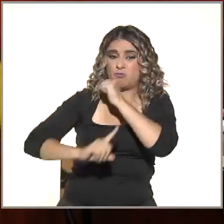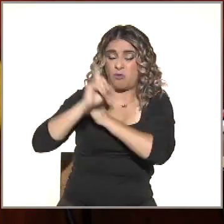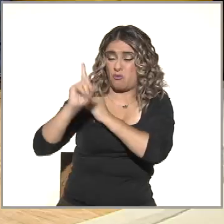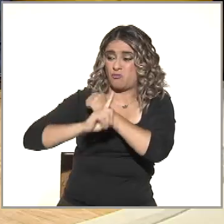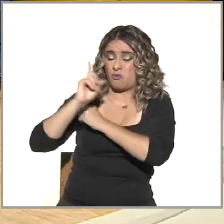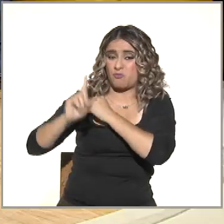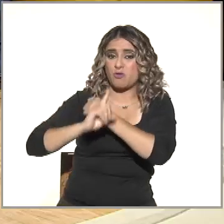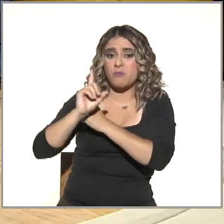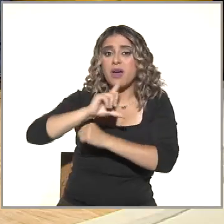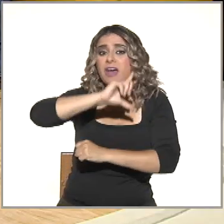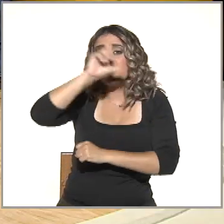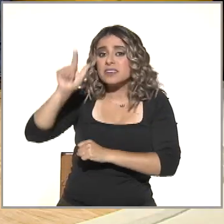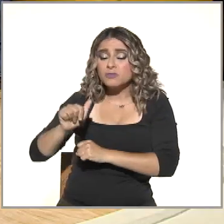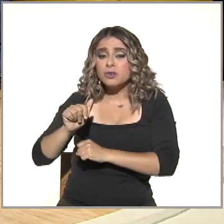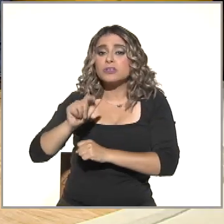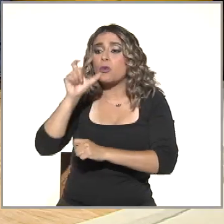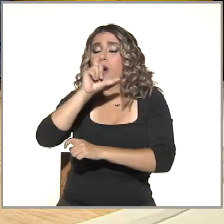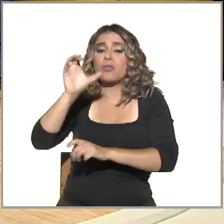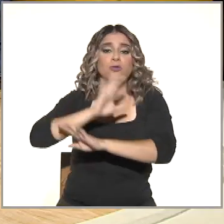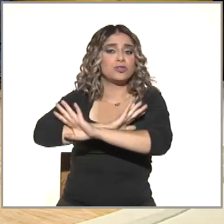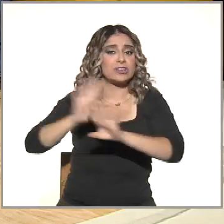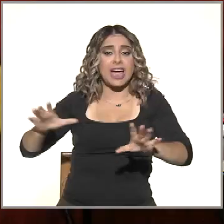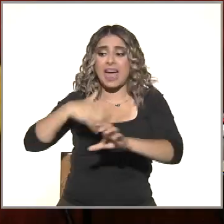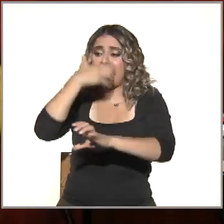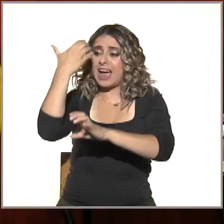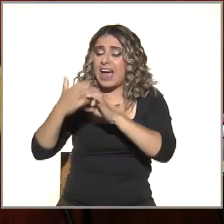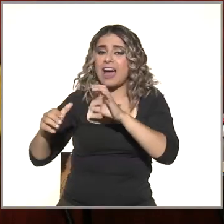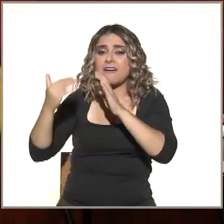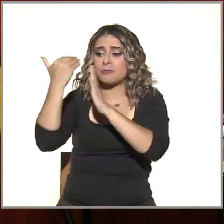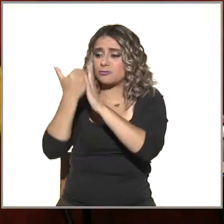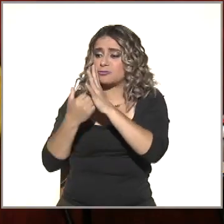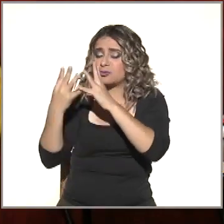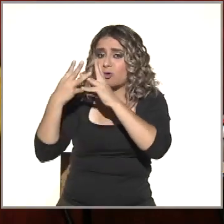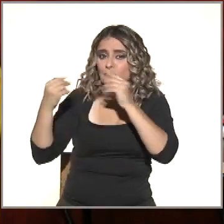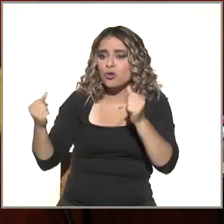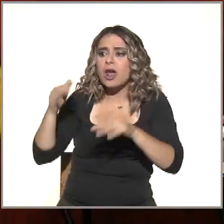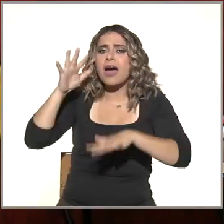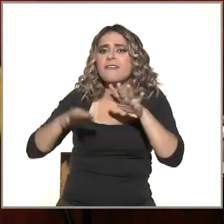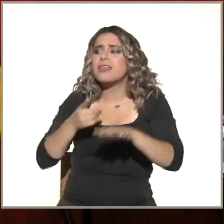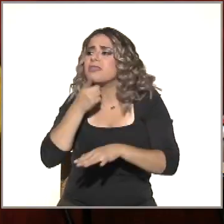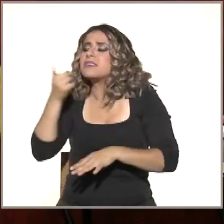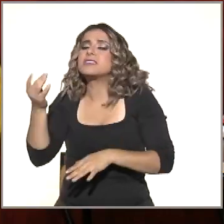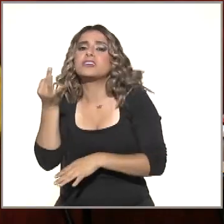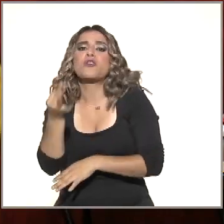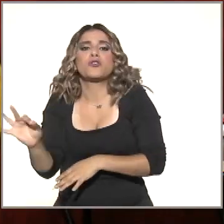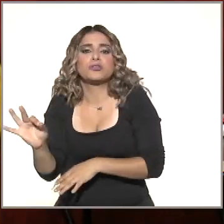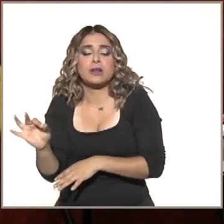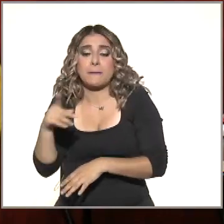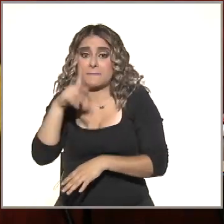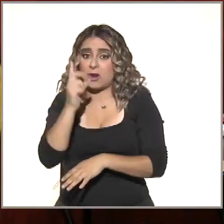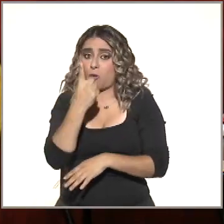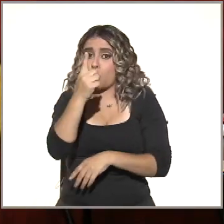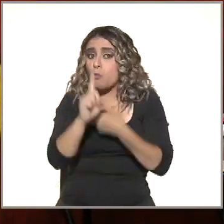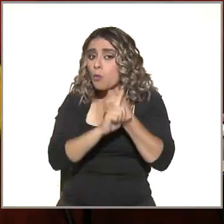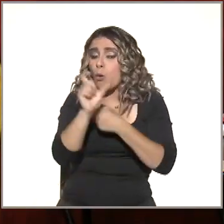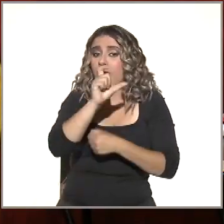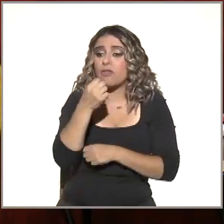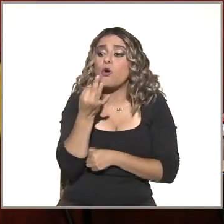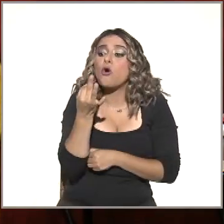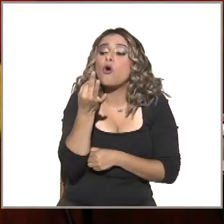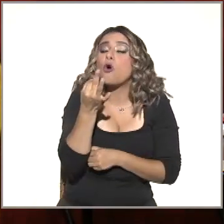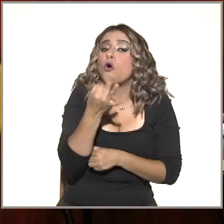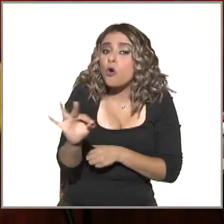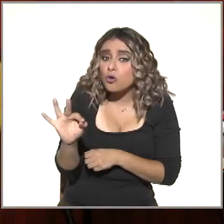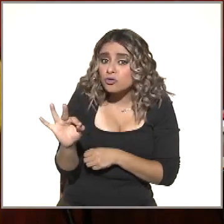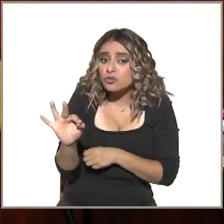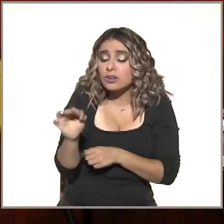resuelve con una grosería bien dicha. Okay, el problema es cuando la grosería no